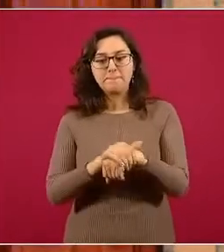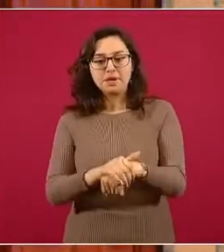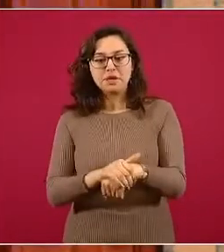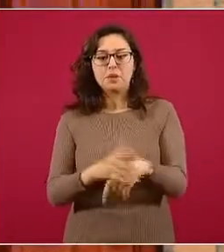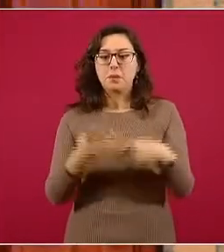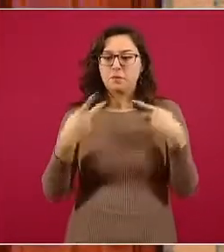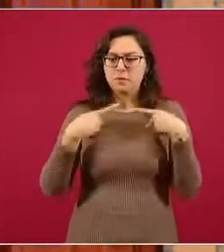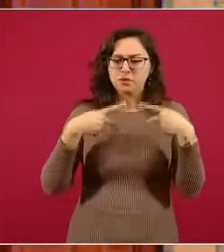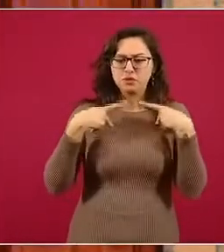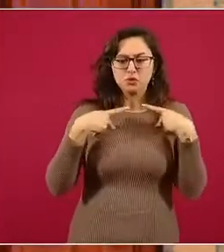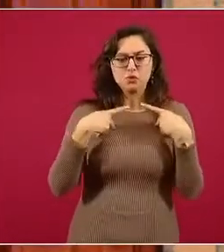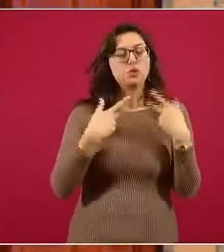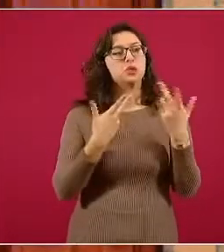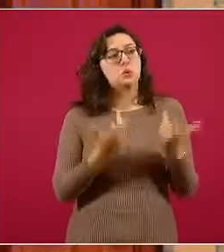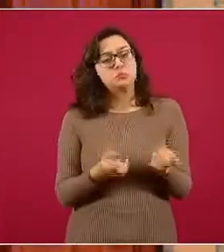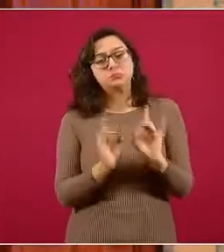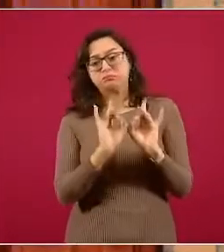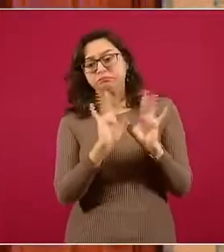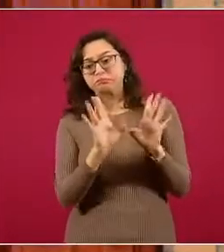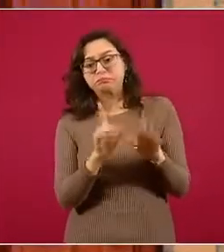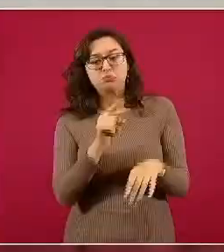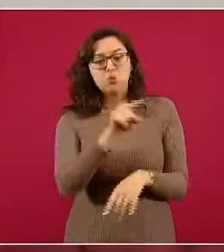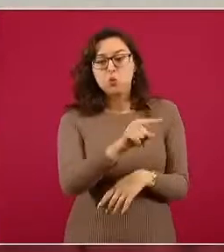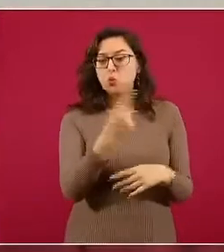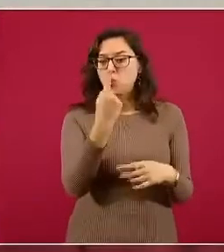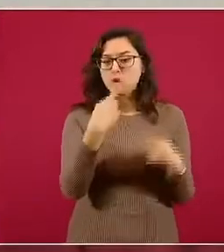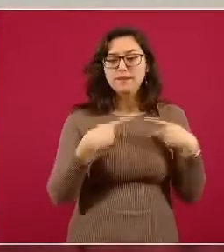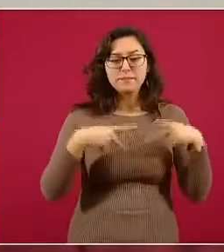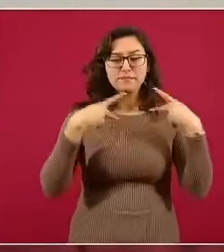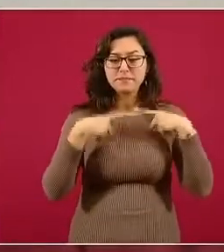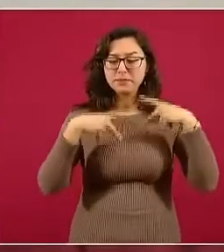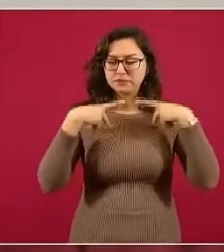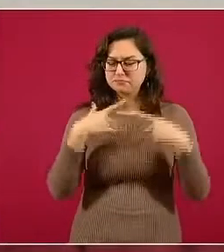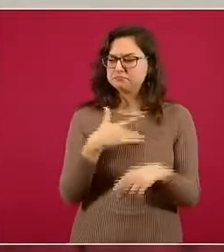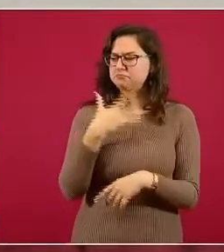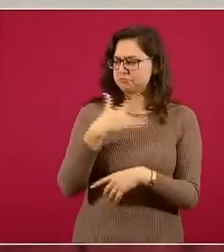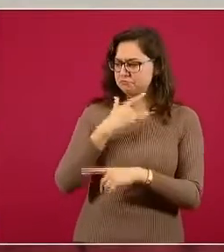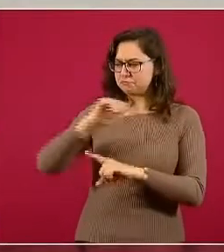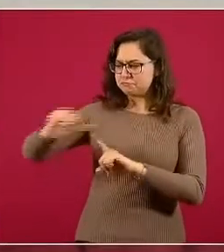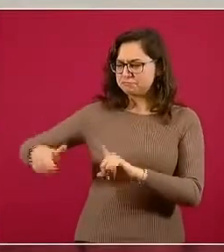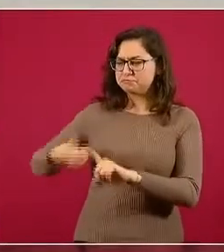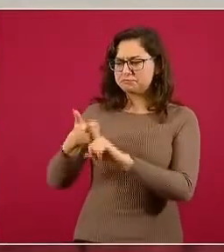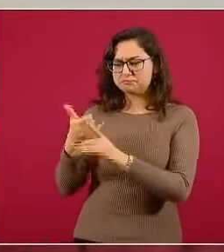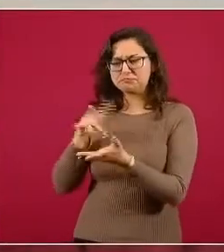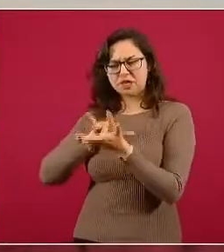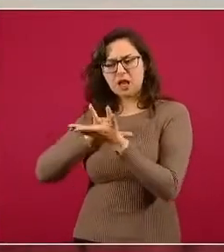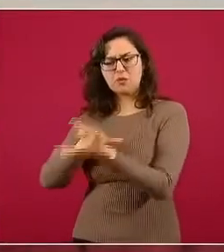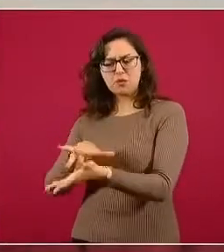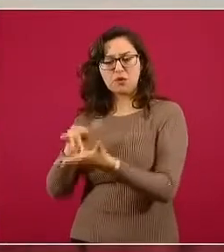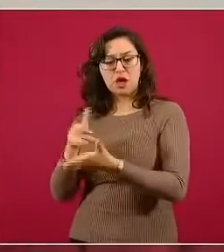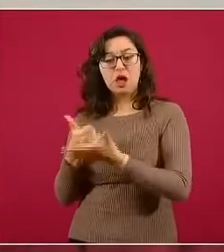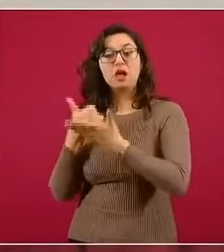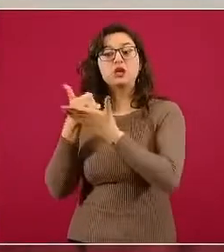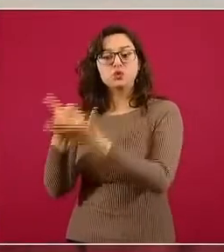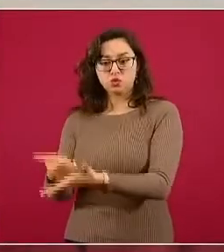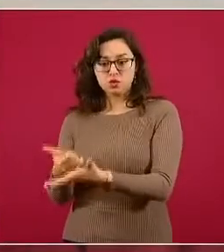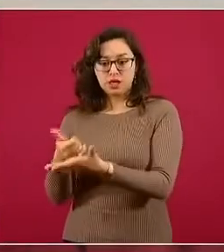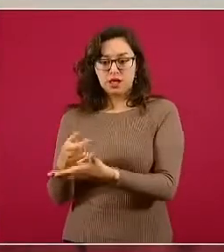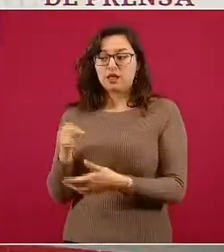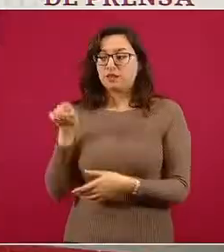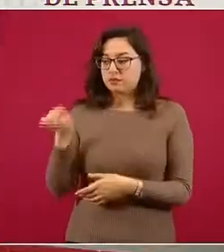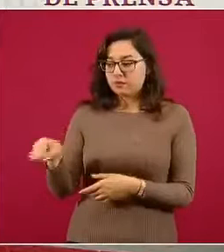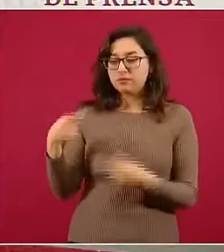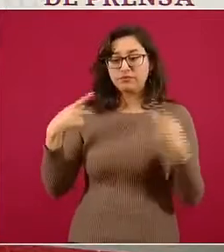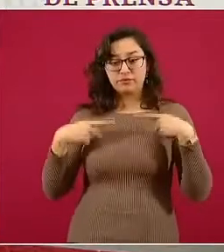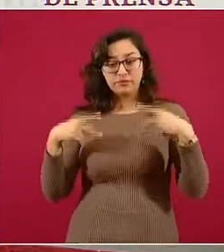conocido o alguien que en el momento se presta a llevar a cabo esta actividad que, como su nombre lo dice, asiste,